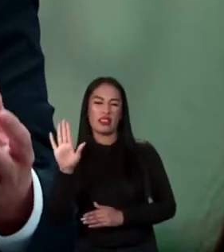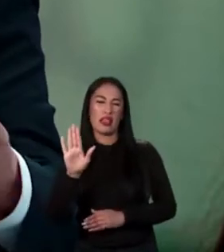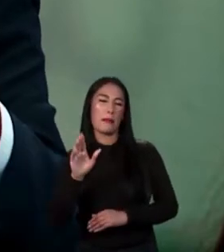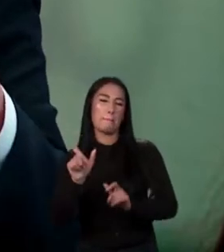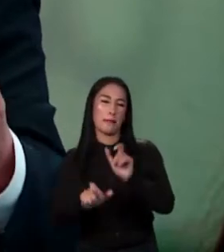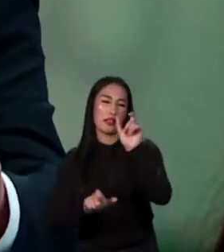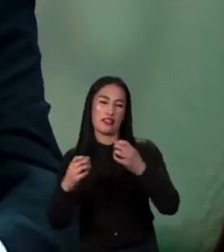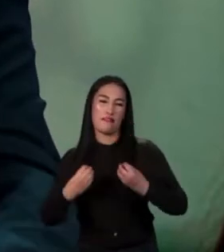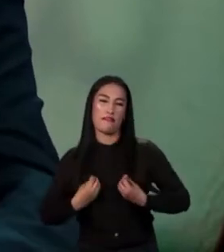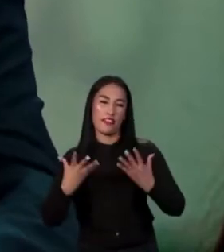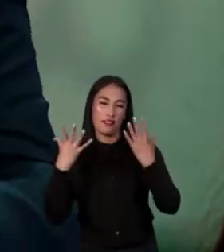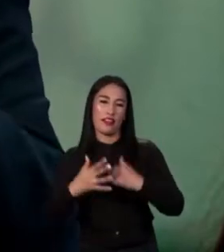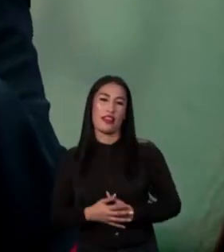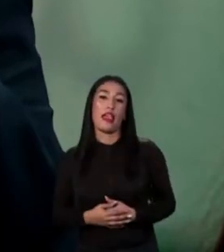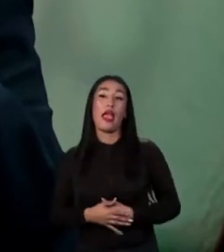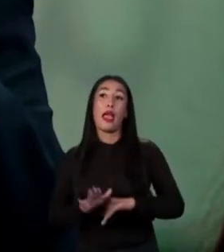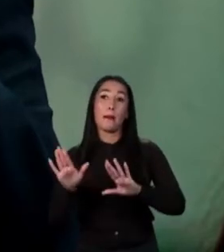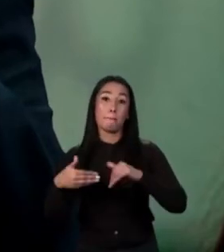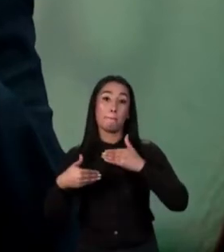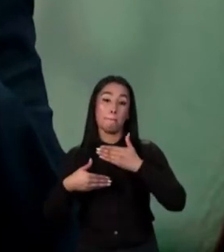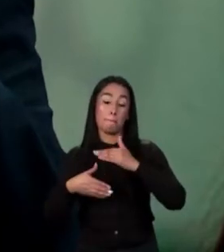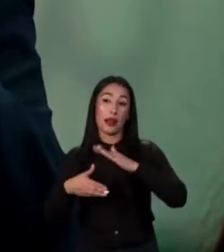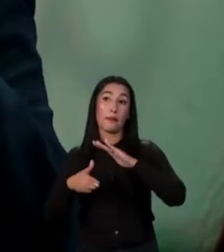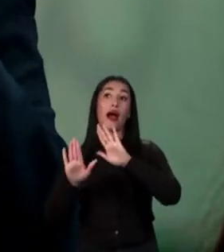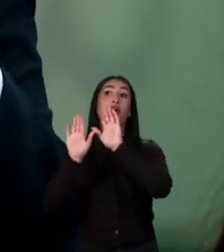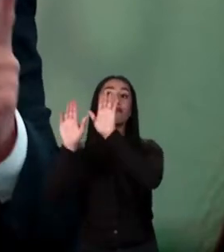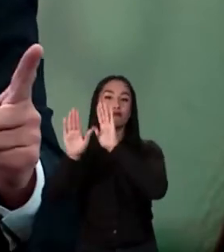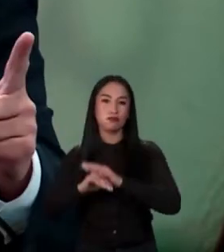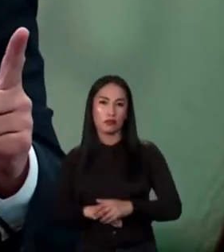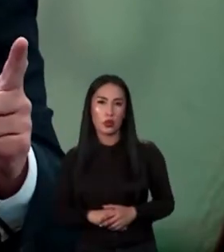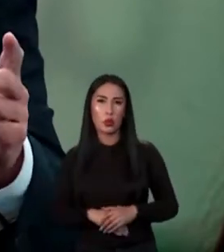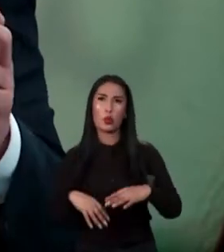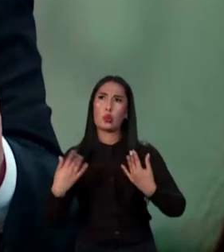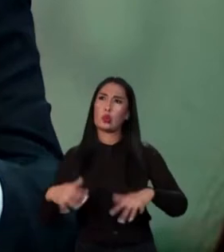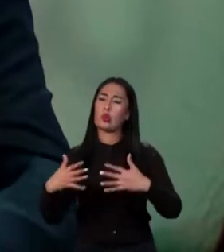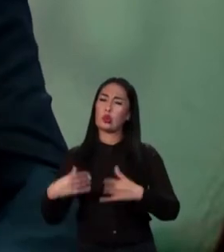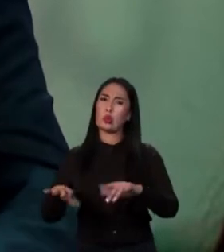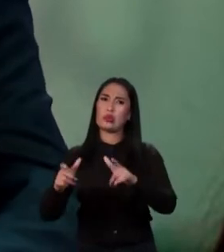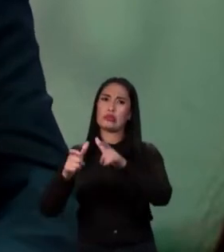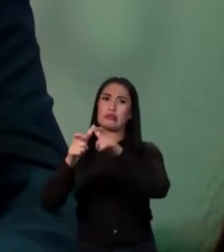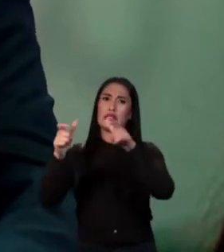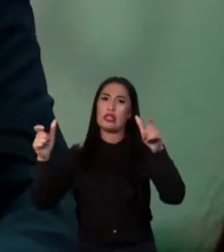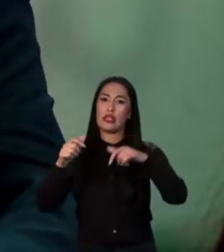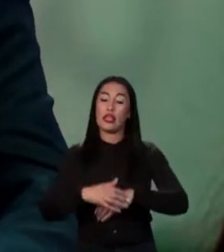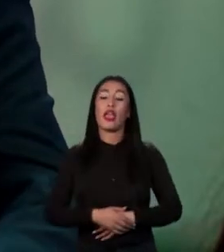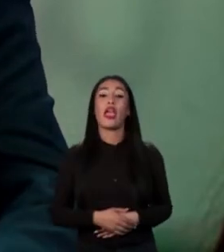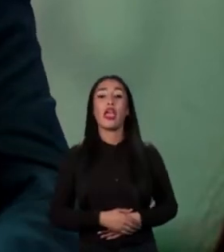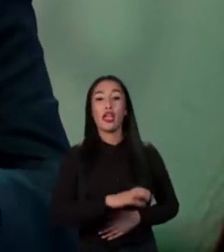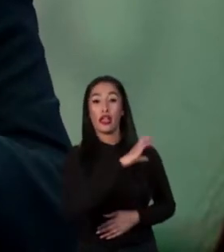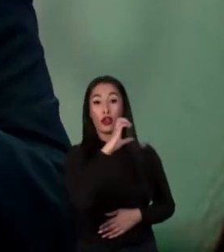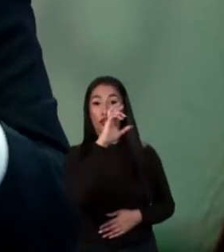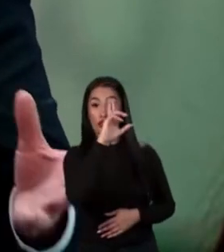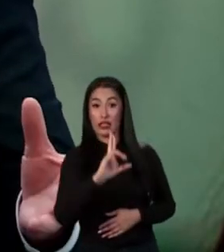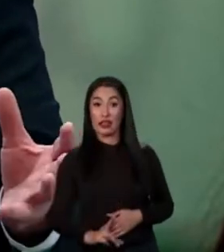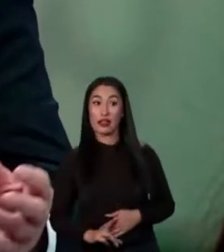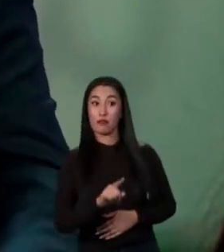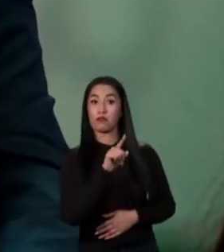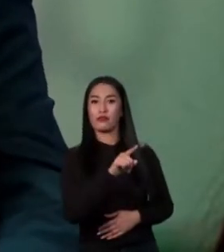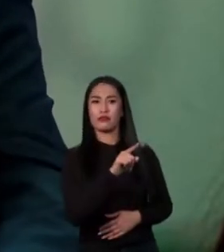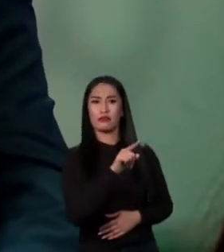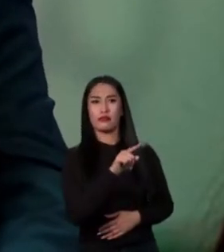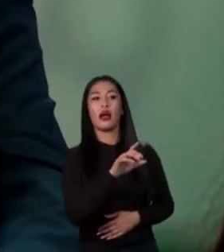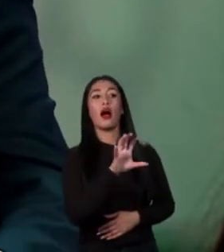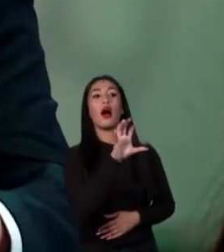trascendiendo y generando un impacto de un modelo colombiano en expansión y hoy en costa rica también en todo el país en